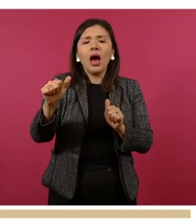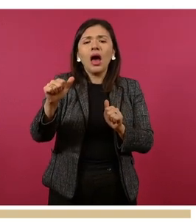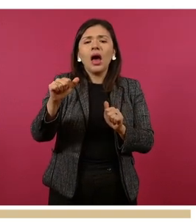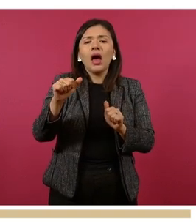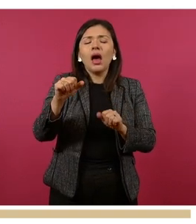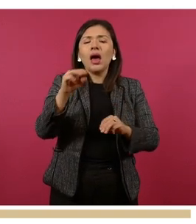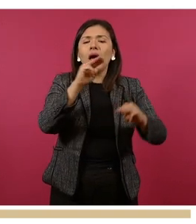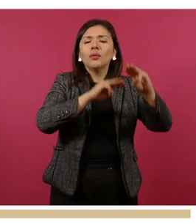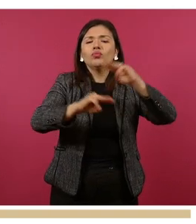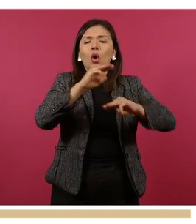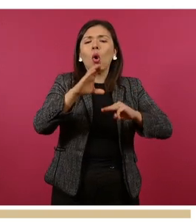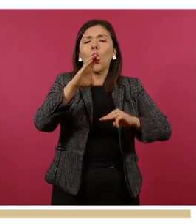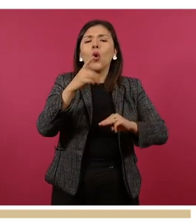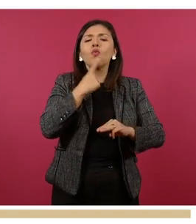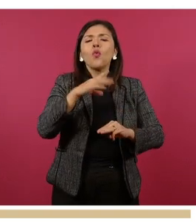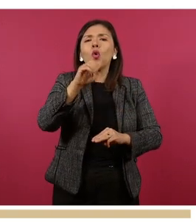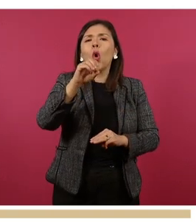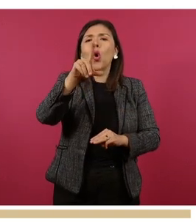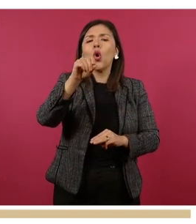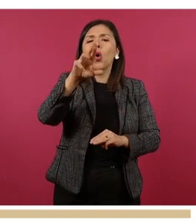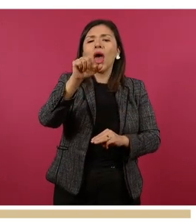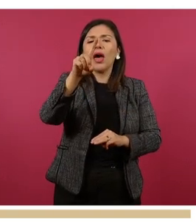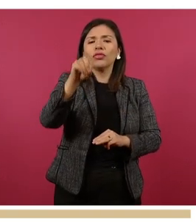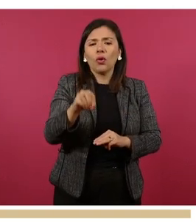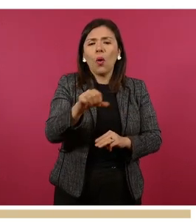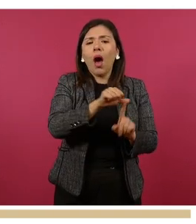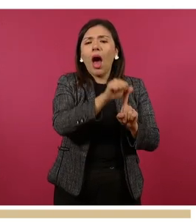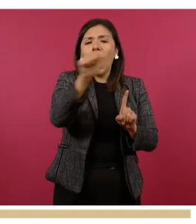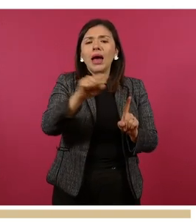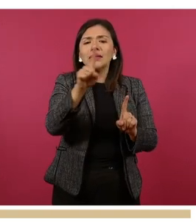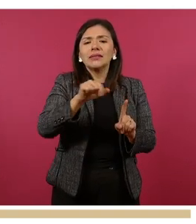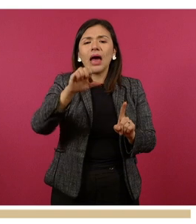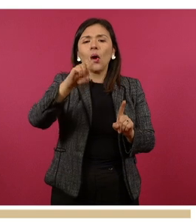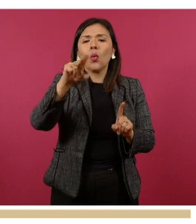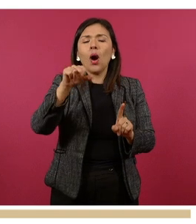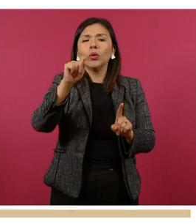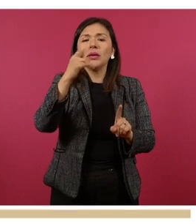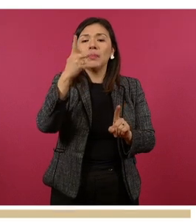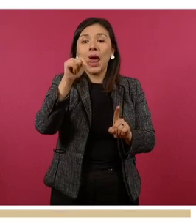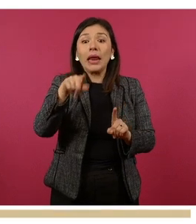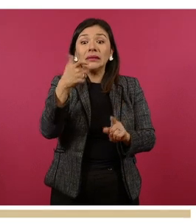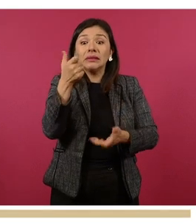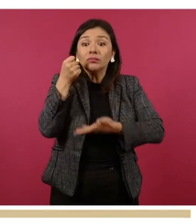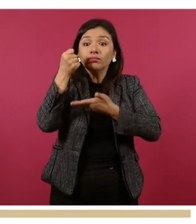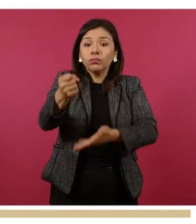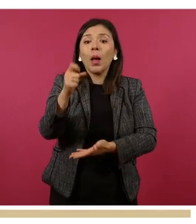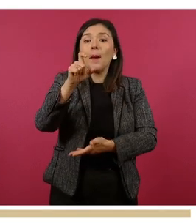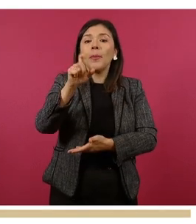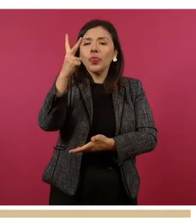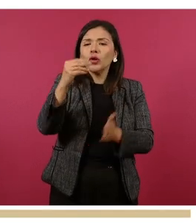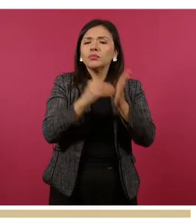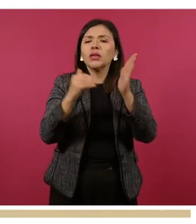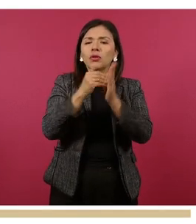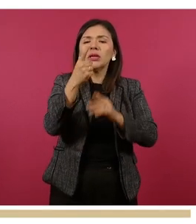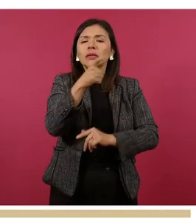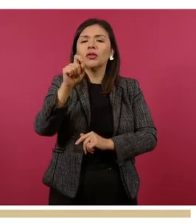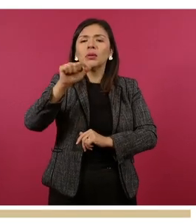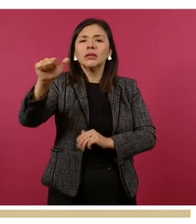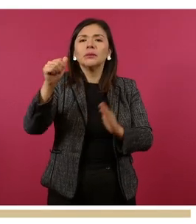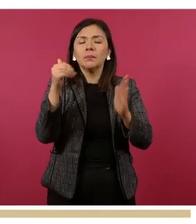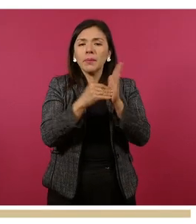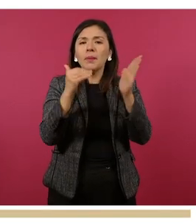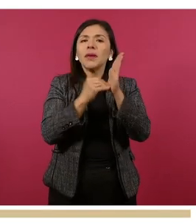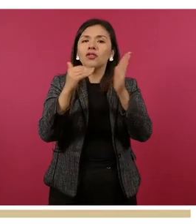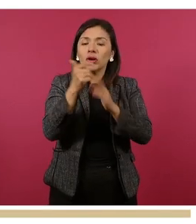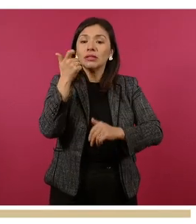Cerro Colorado a Zacualtipán este tiene una inversión de 2,126 millones de pesos de cerro Colorado a Zacualtipán y